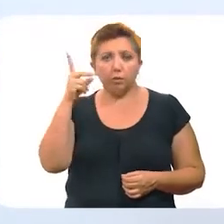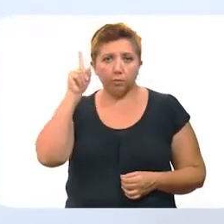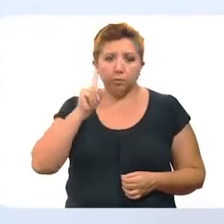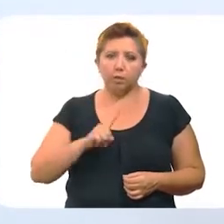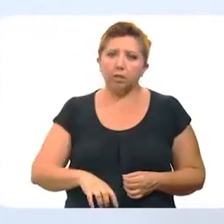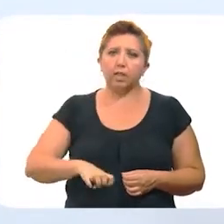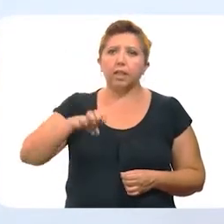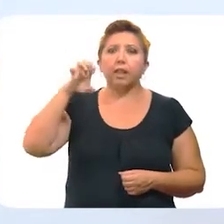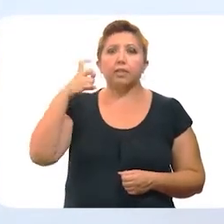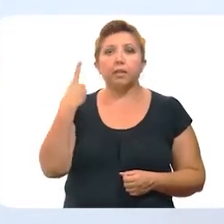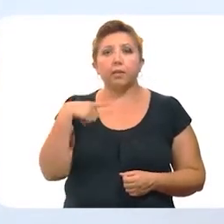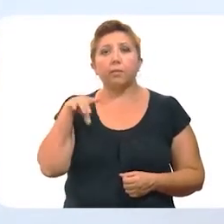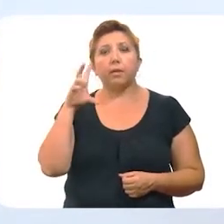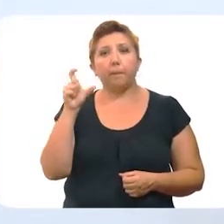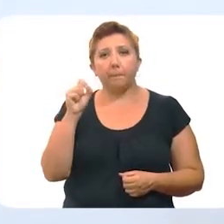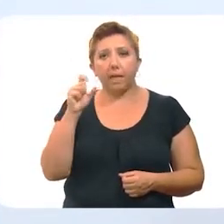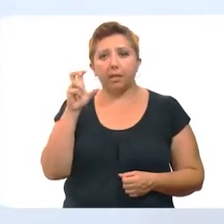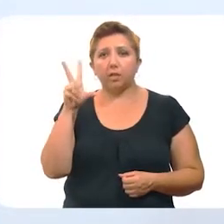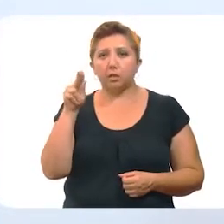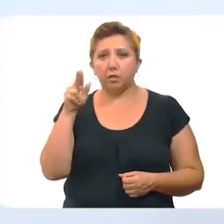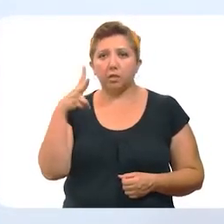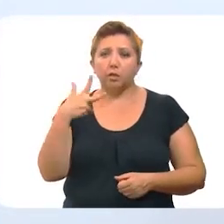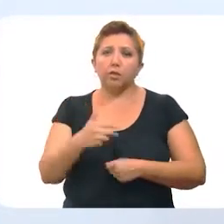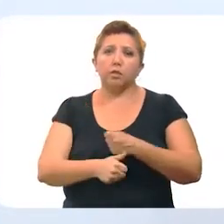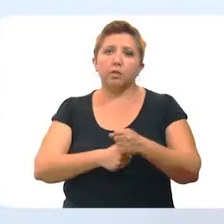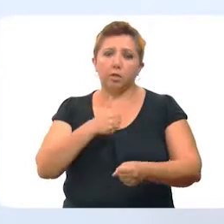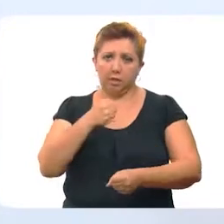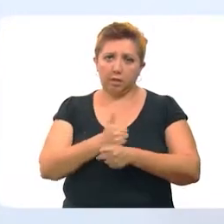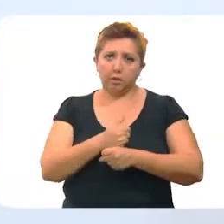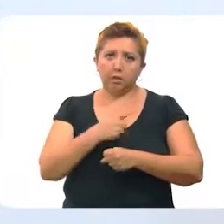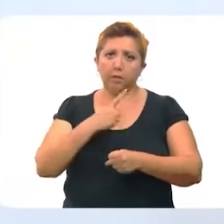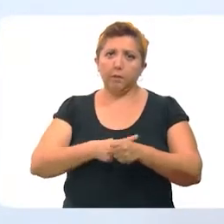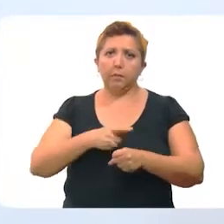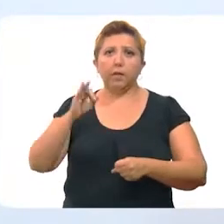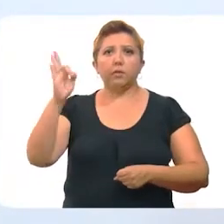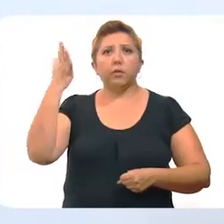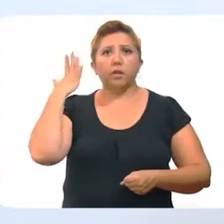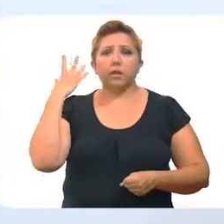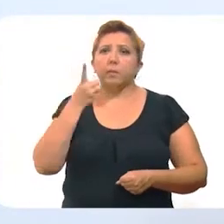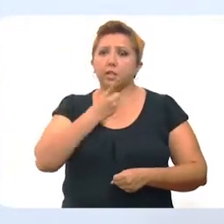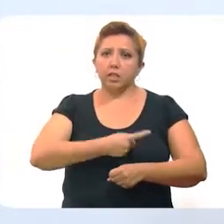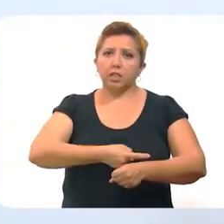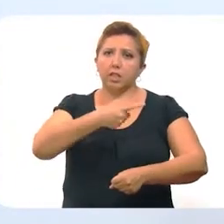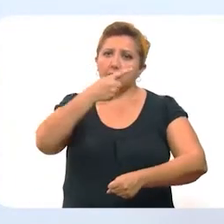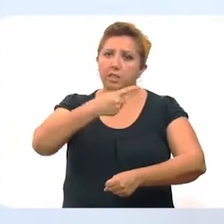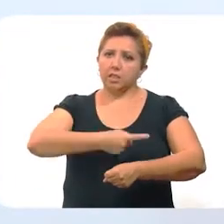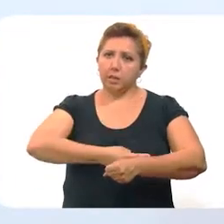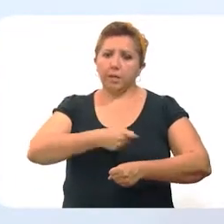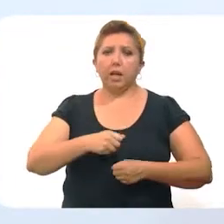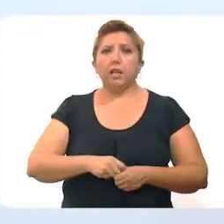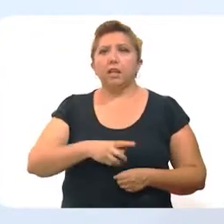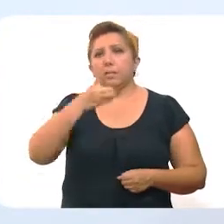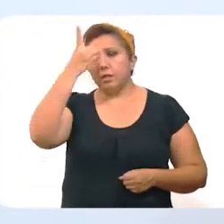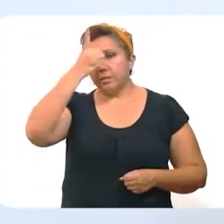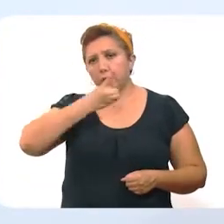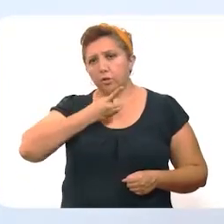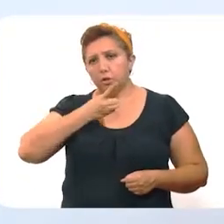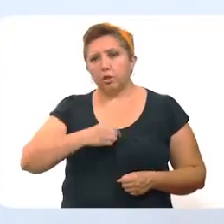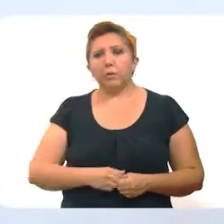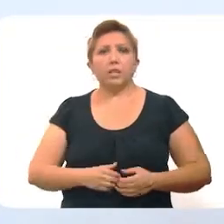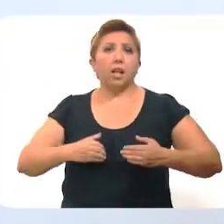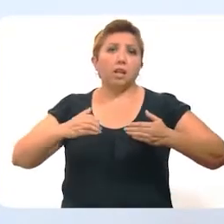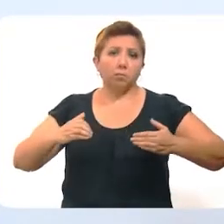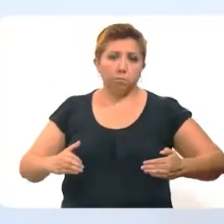2 mujeres, de un rango de edad de 20 a 88 años. Sus principales enfermedades fueron hipertensión arterial sistémica,